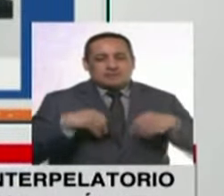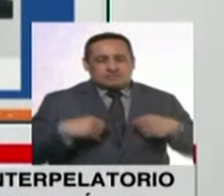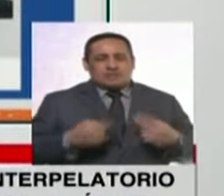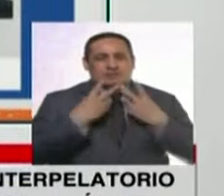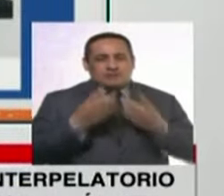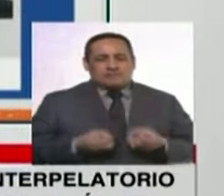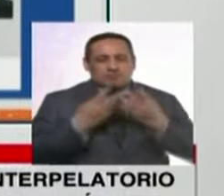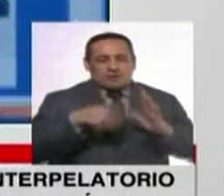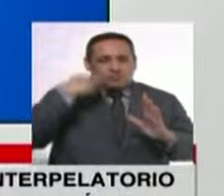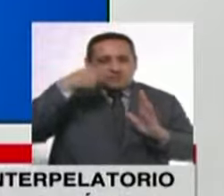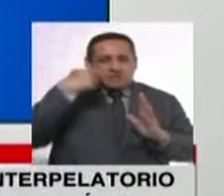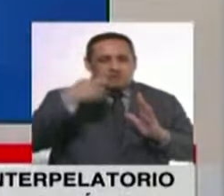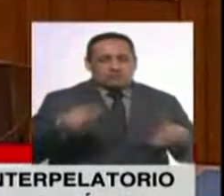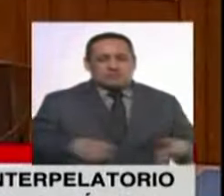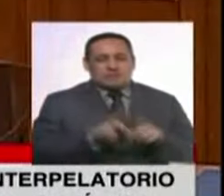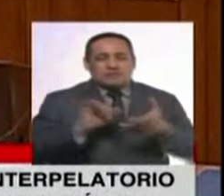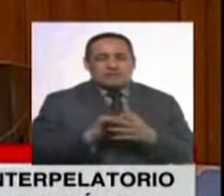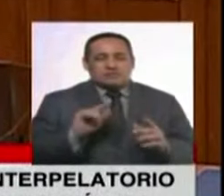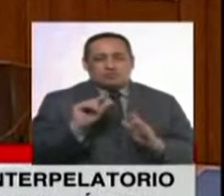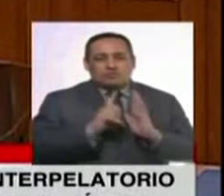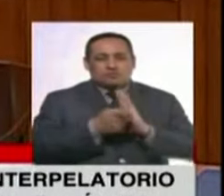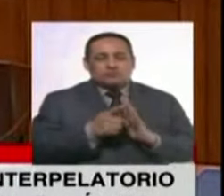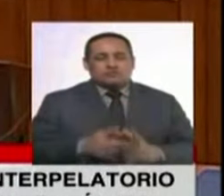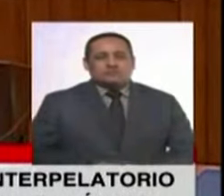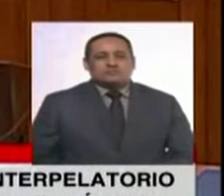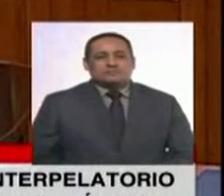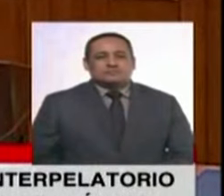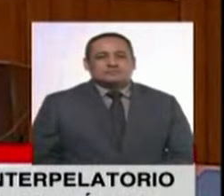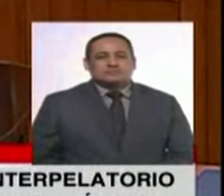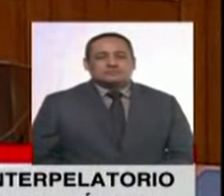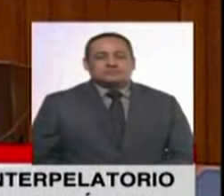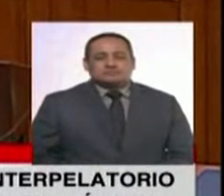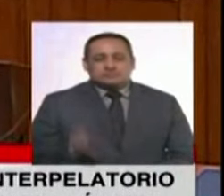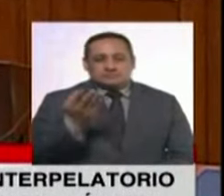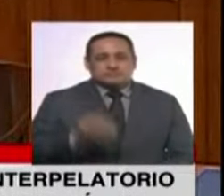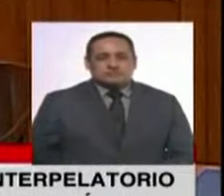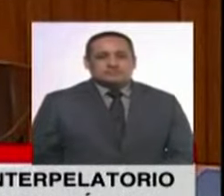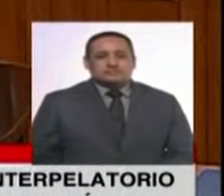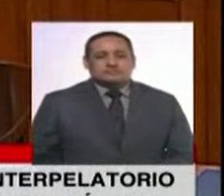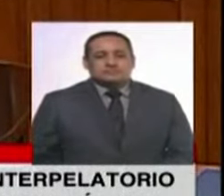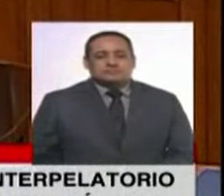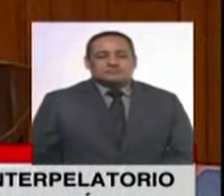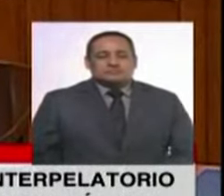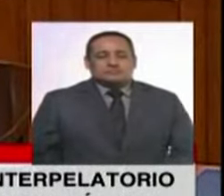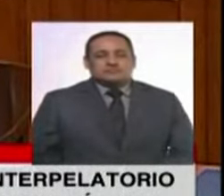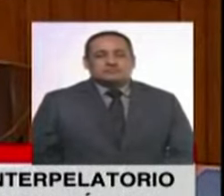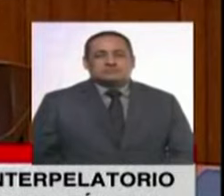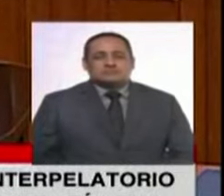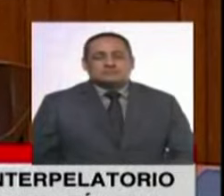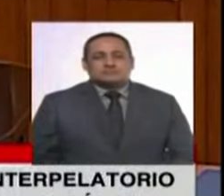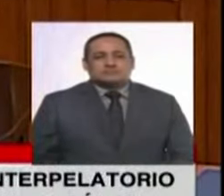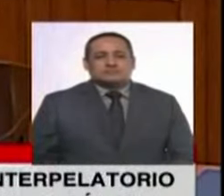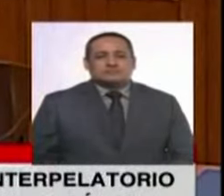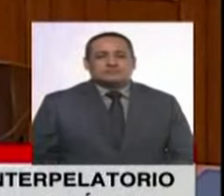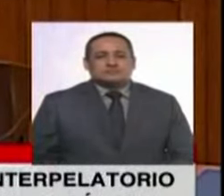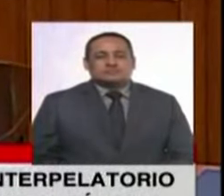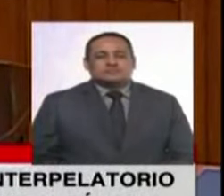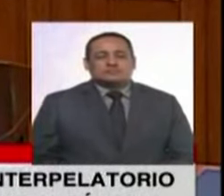transmitir un vídeo de unos pocos minutos autorizados señor ministro Muchas gracias señor